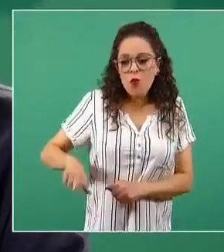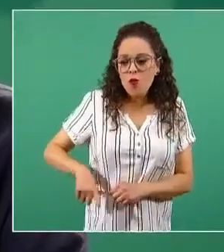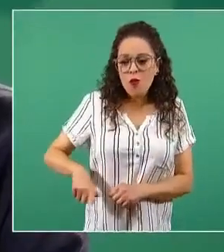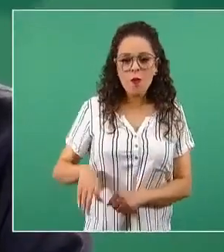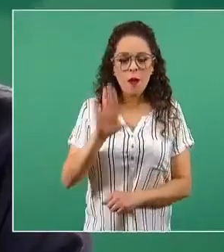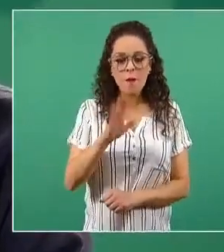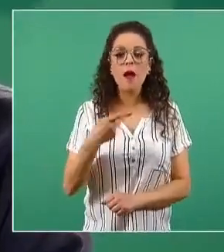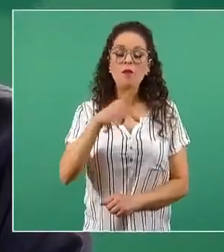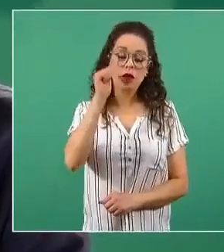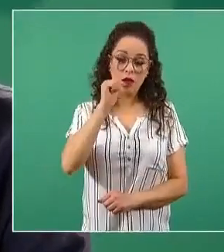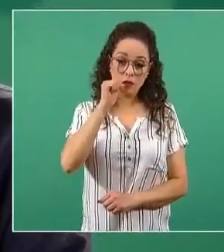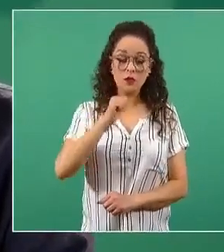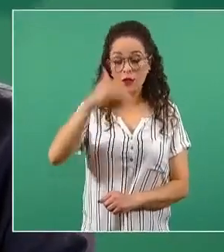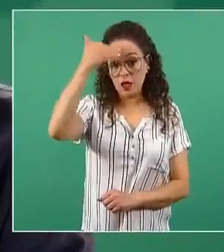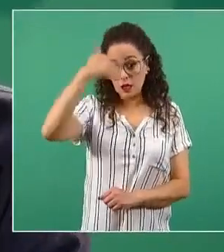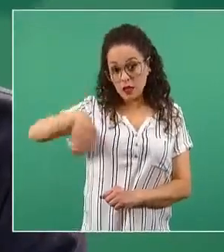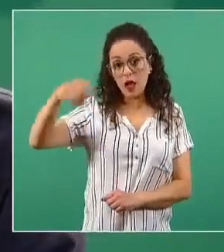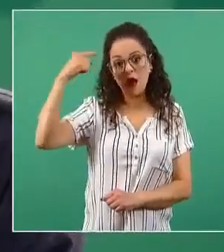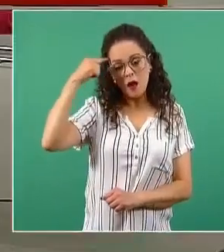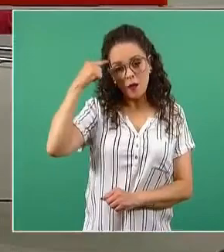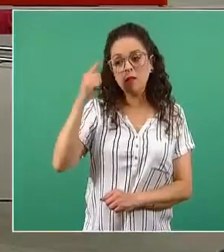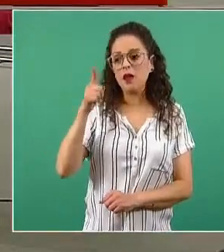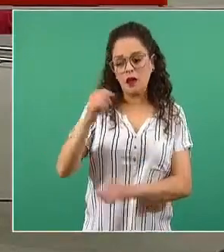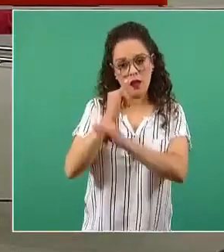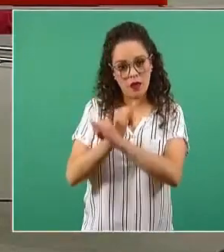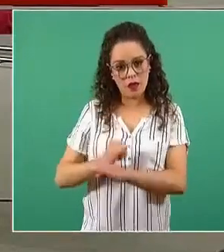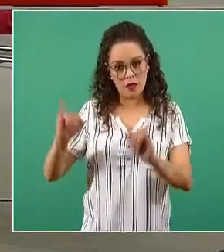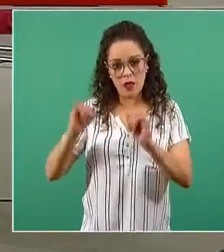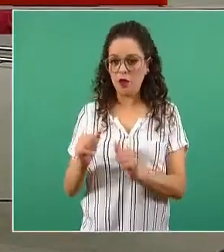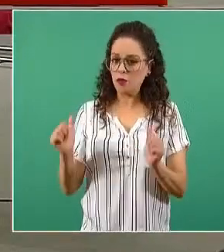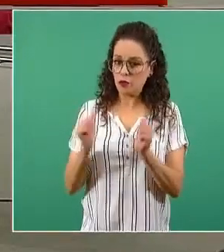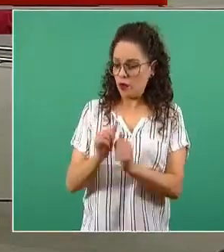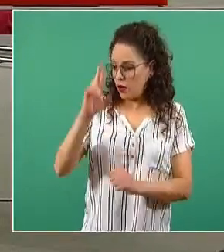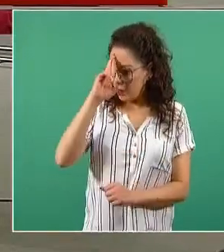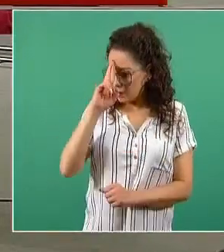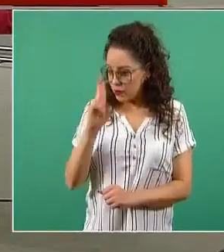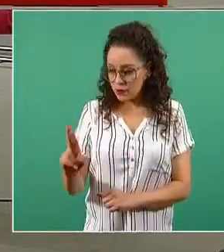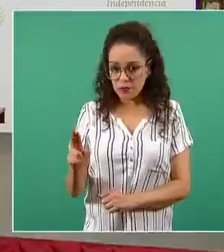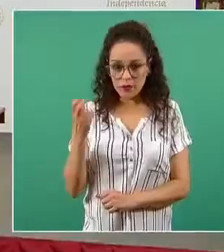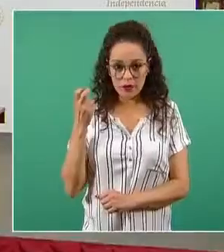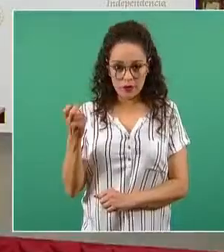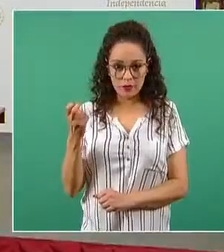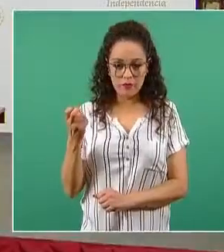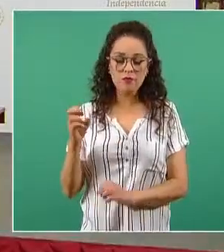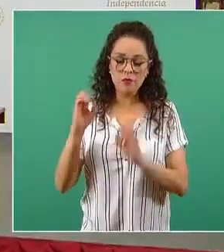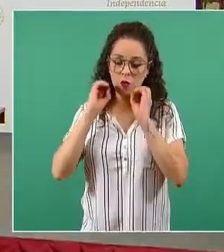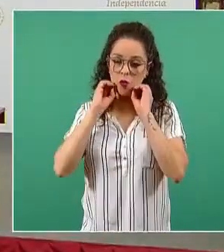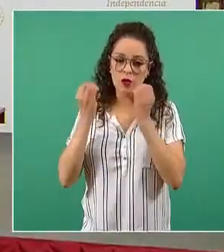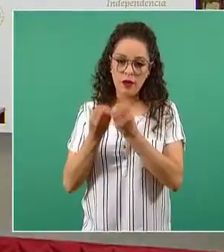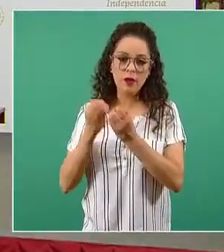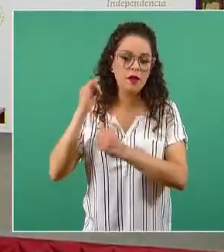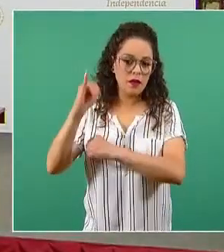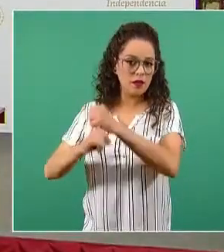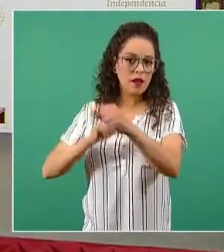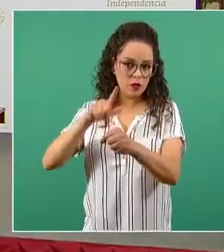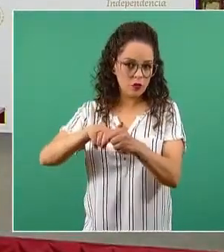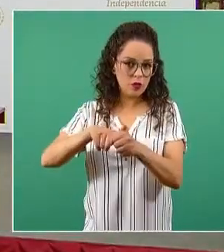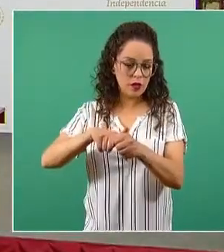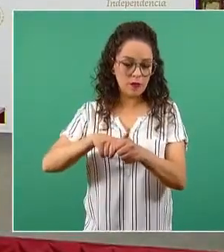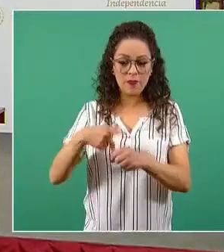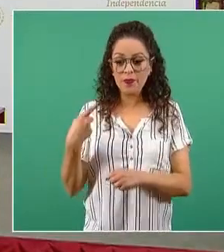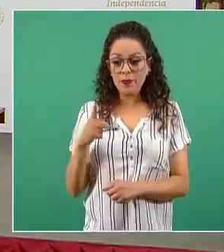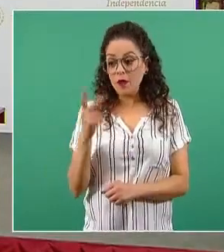mucha conciencia y mucho respeto, por supuesto, de la independencia de esta organización internacional. Pero esto